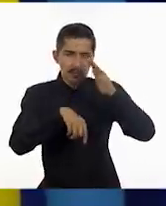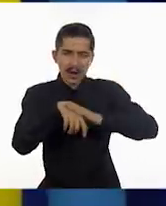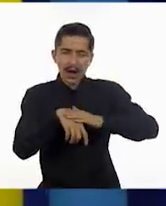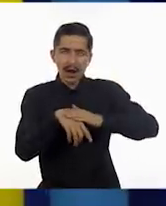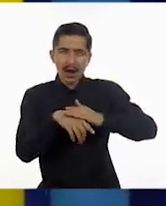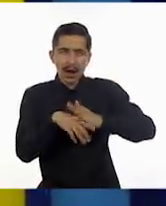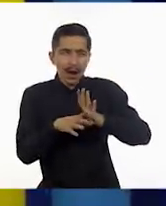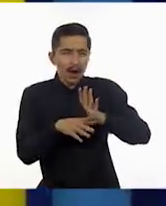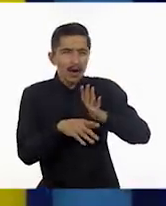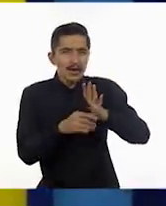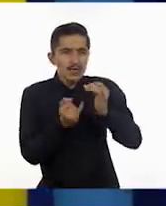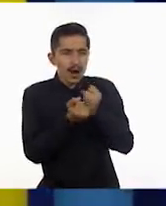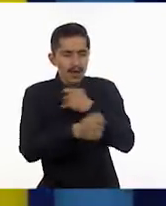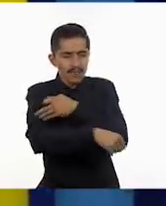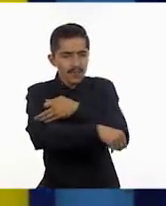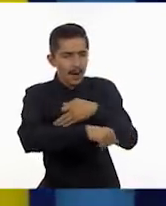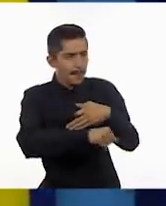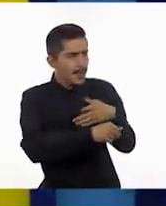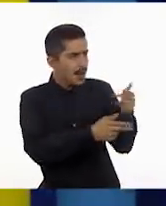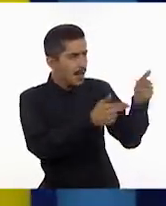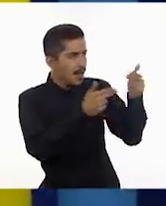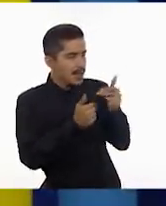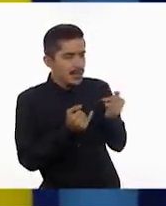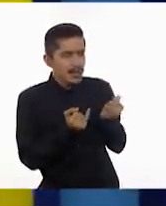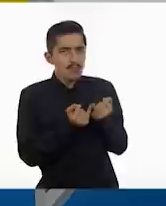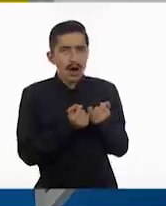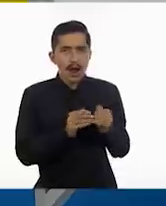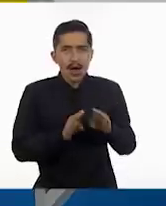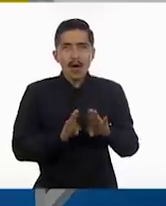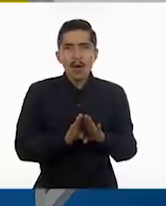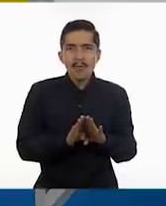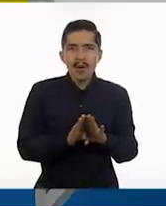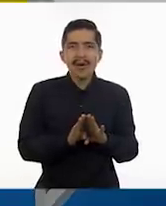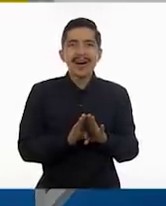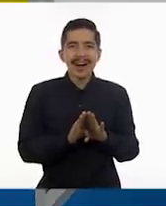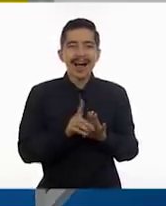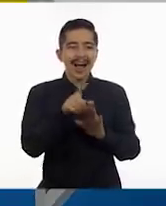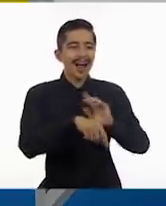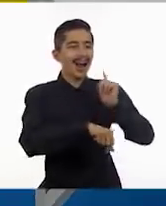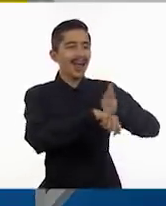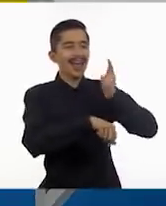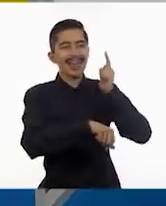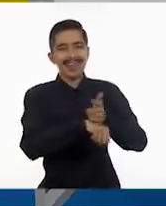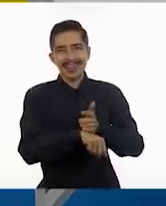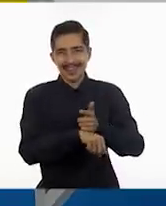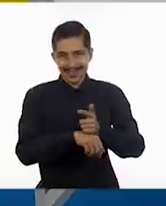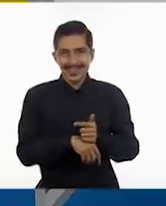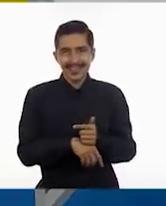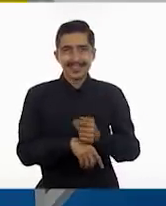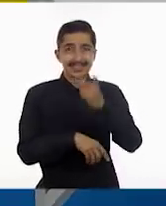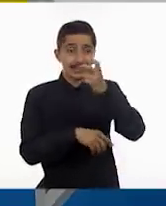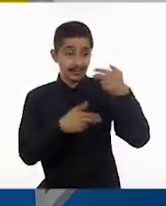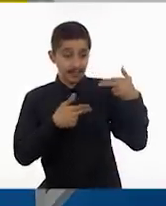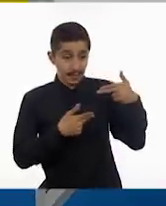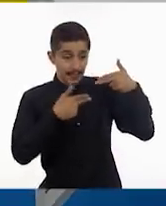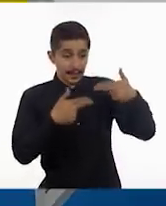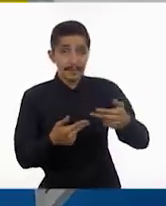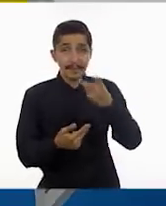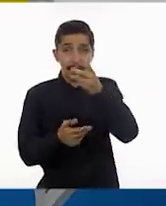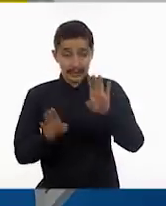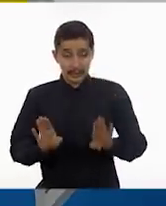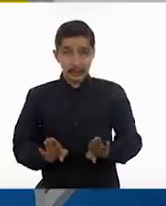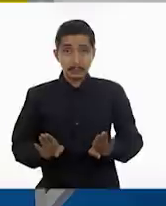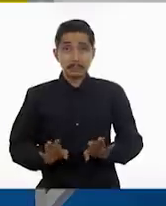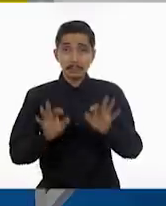qué nos parecemos a nuestras familias, encontraremos estas similitudes. Así es, María. Sin embargo, la herencia de esas